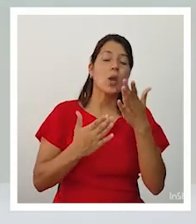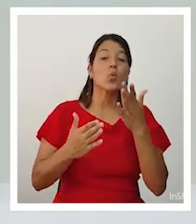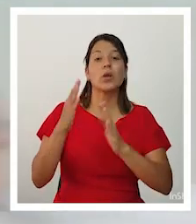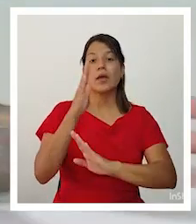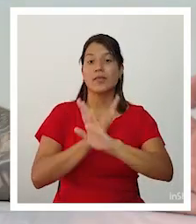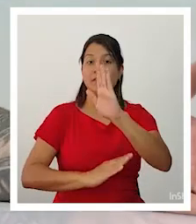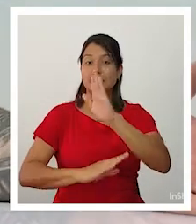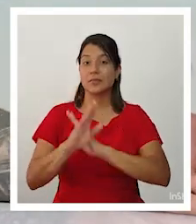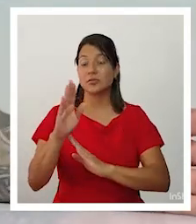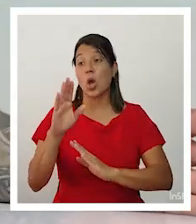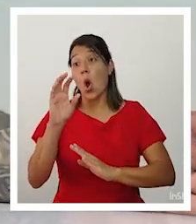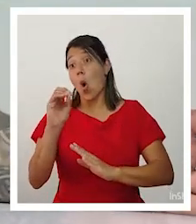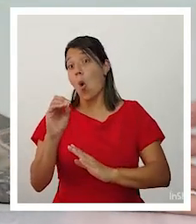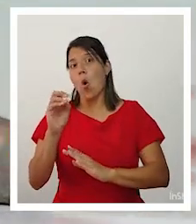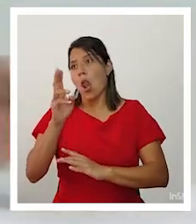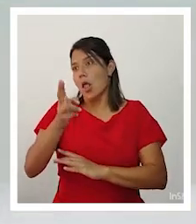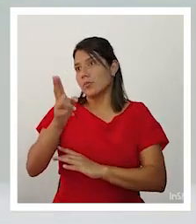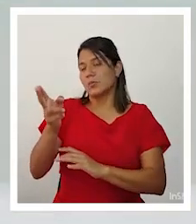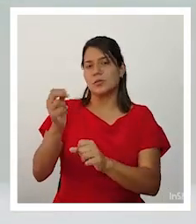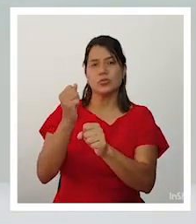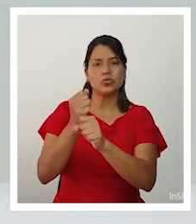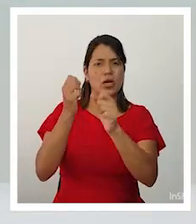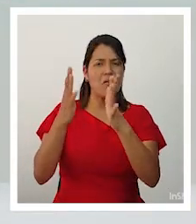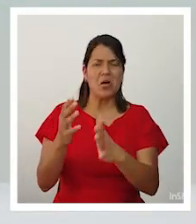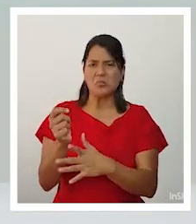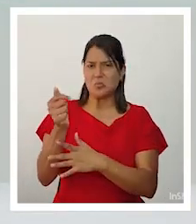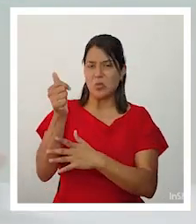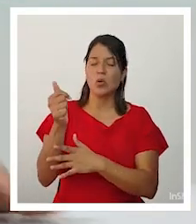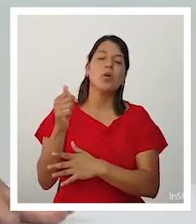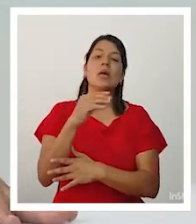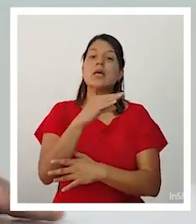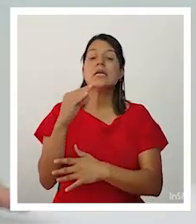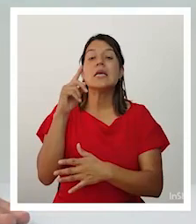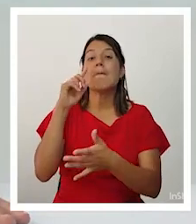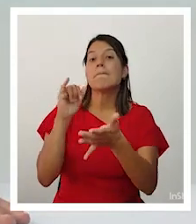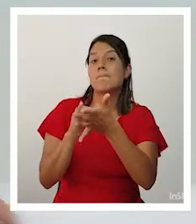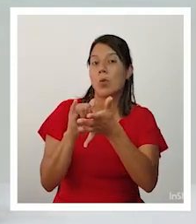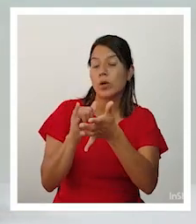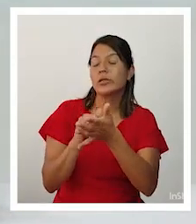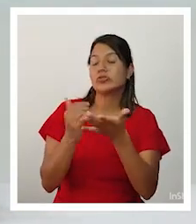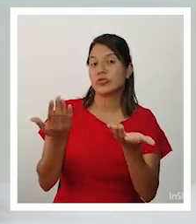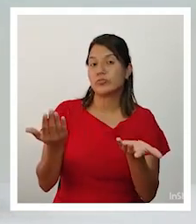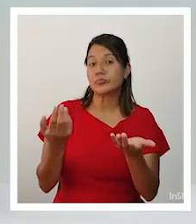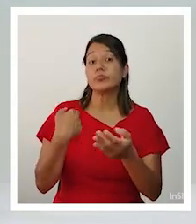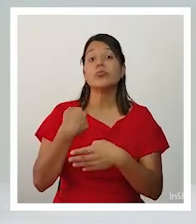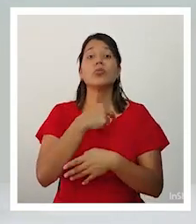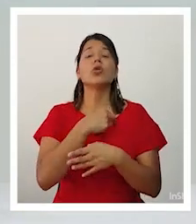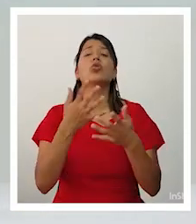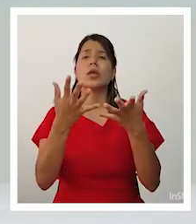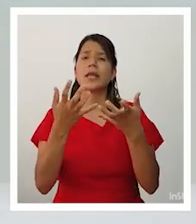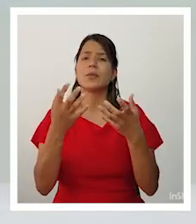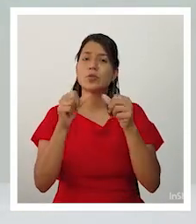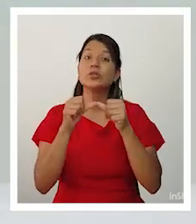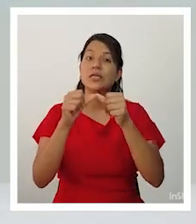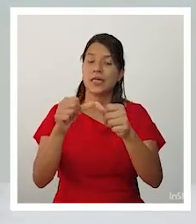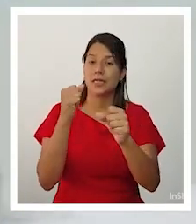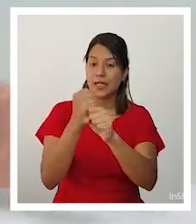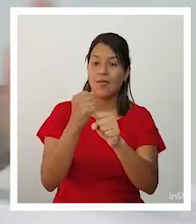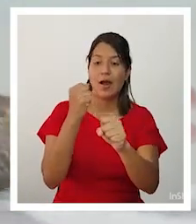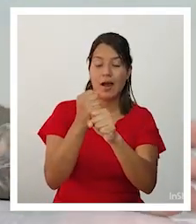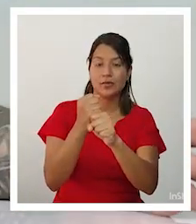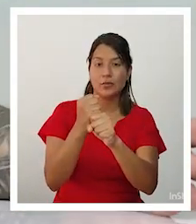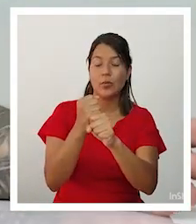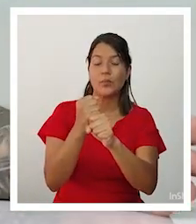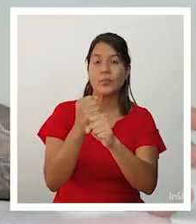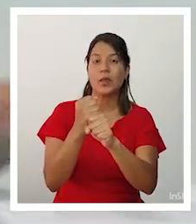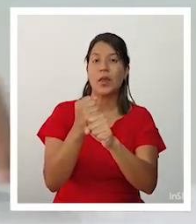discapacidad o hasta de los mismos empleados, y por ello es que queremos seguir trabajando.